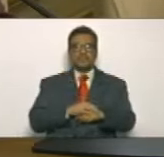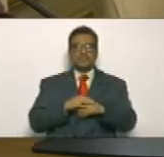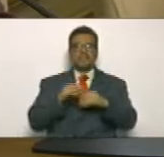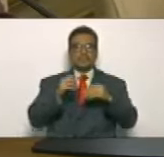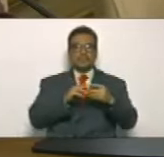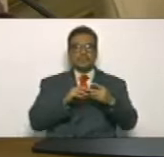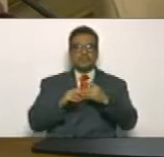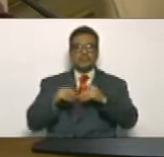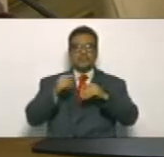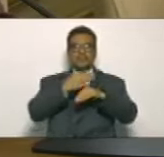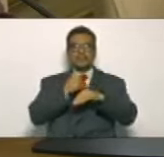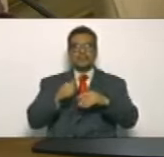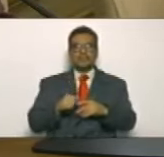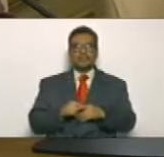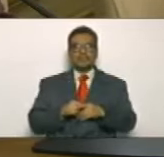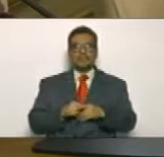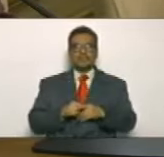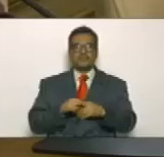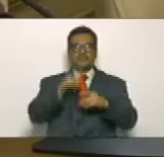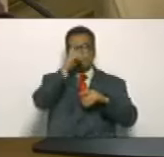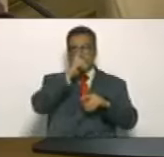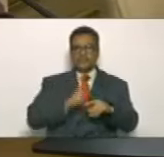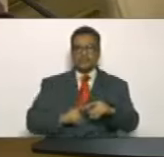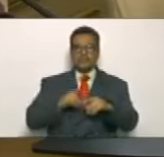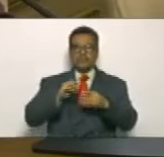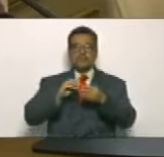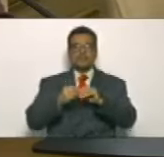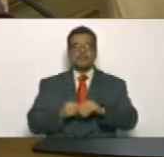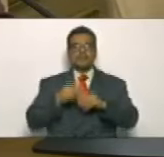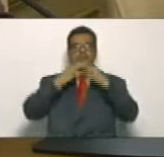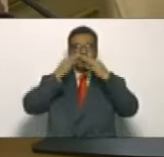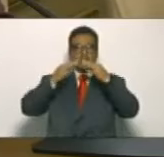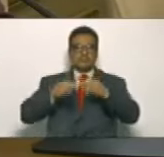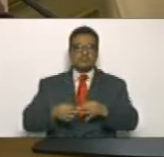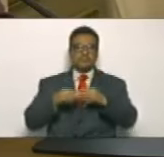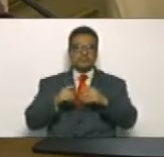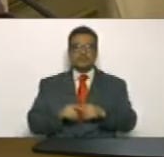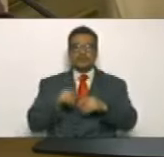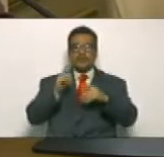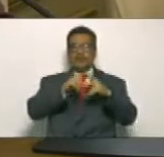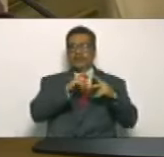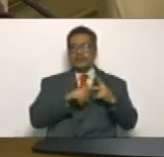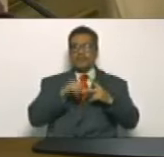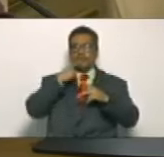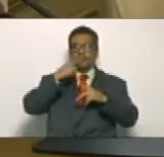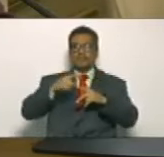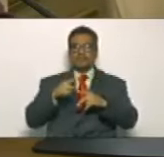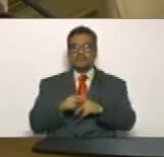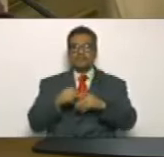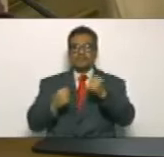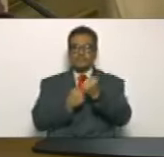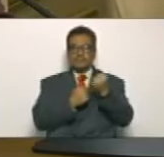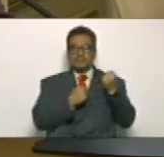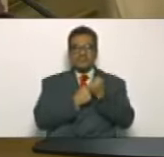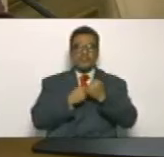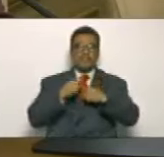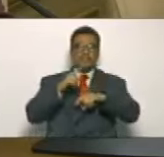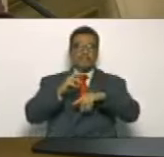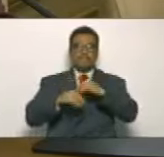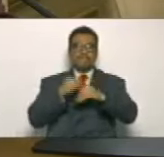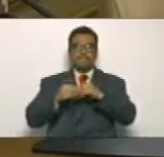a la plena inclusión de las personas con discapacidad motora, asegurando las medidas específicas de rehabilitación, apoyo o